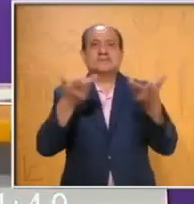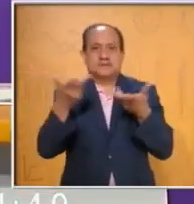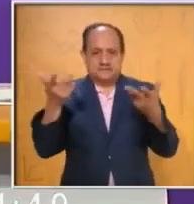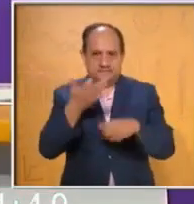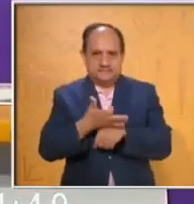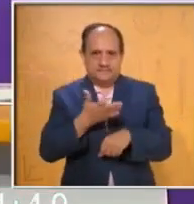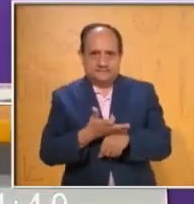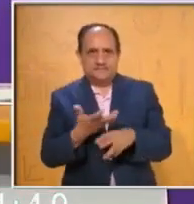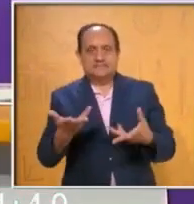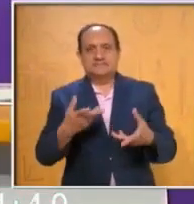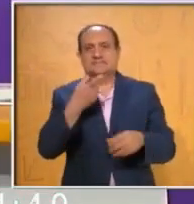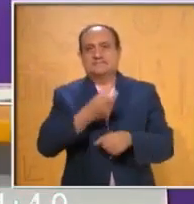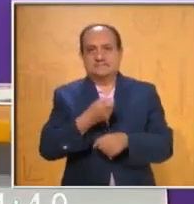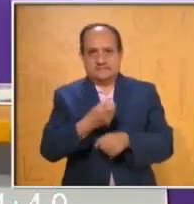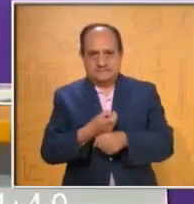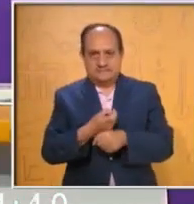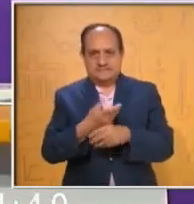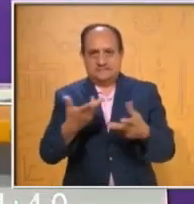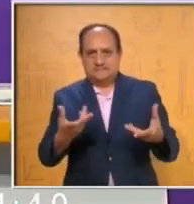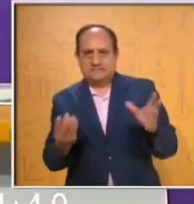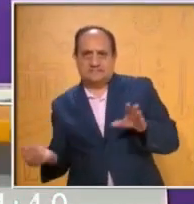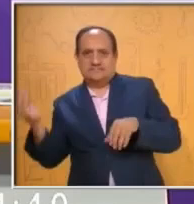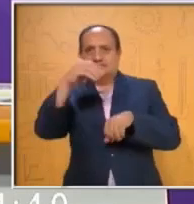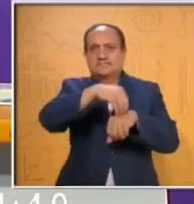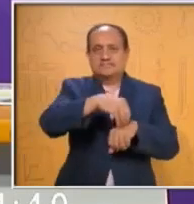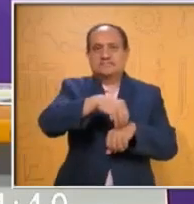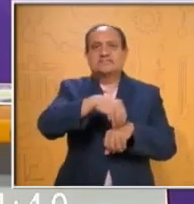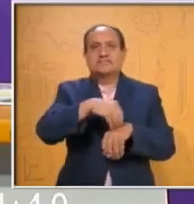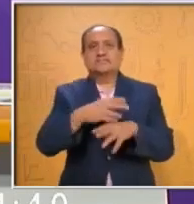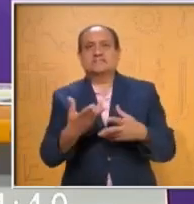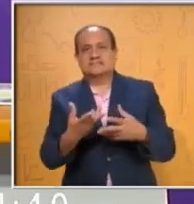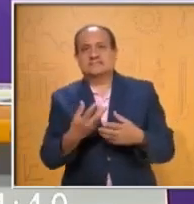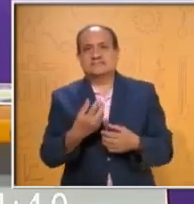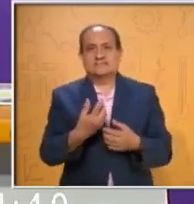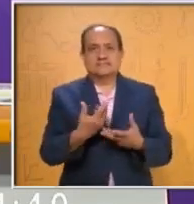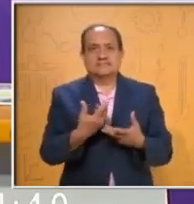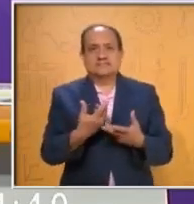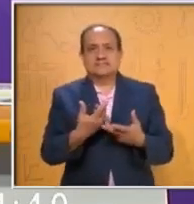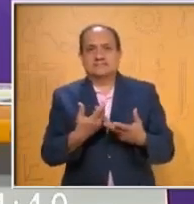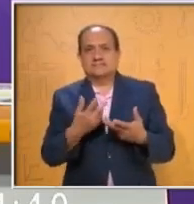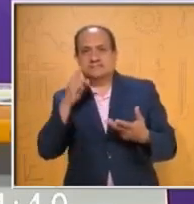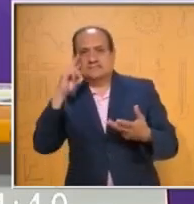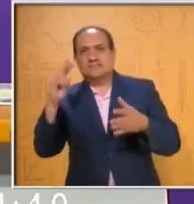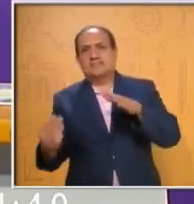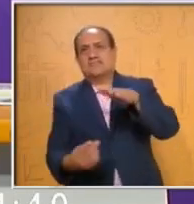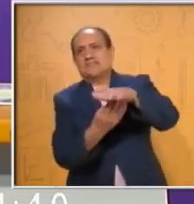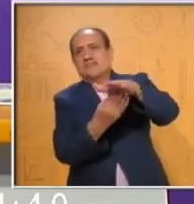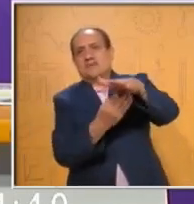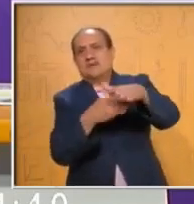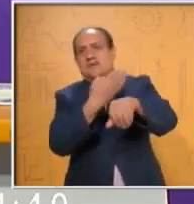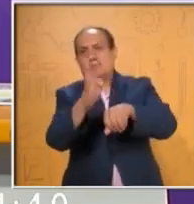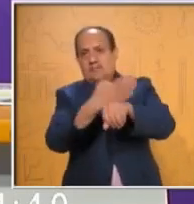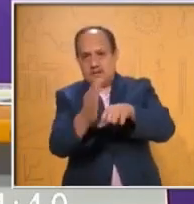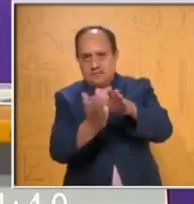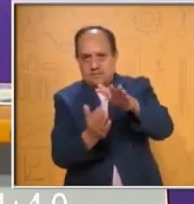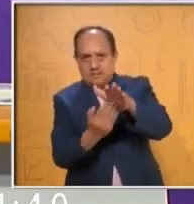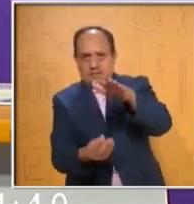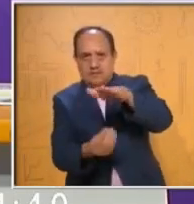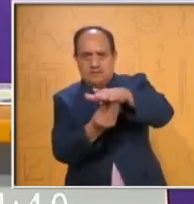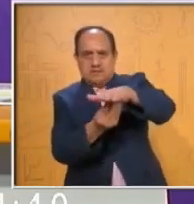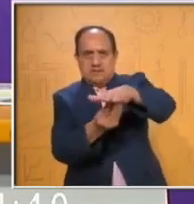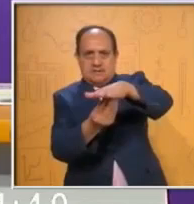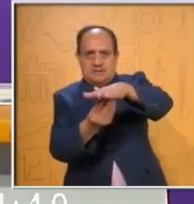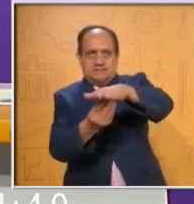pues primero vamos a colocar pues lo que está en la parte de abajo, que es el aluminio, encima de la